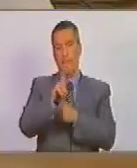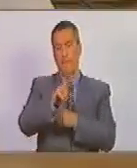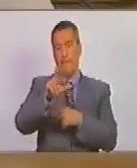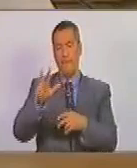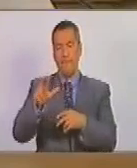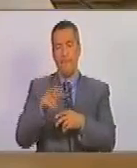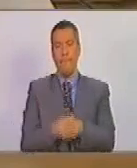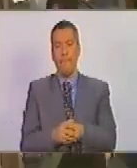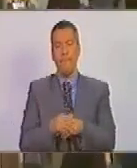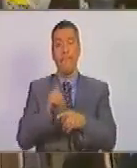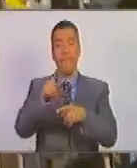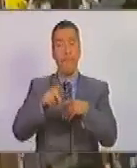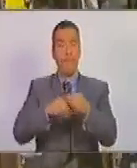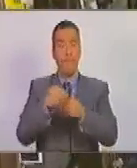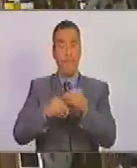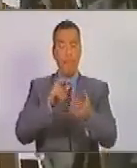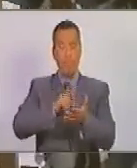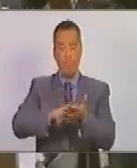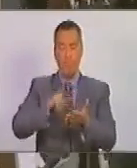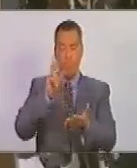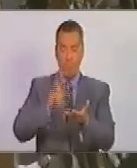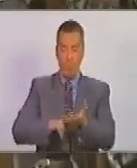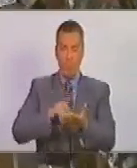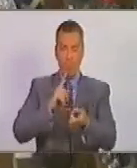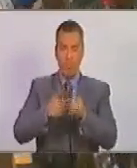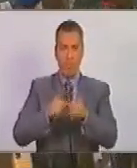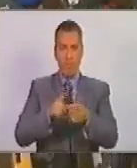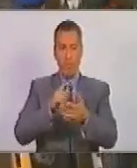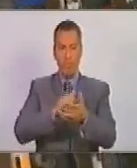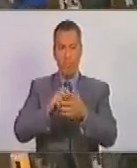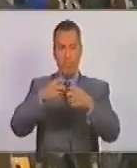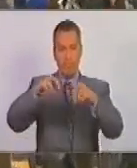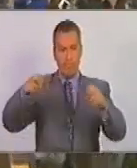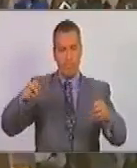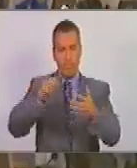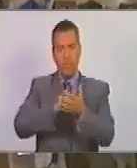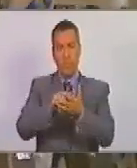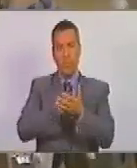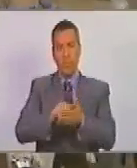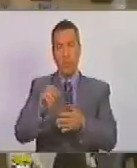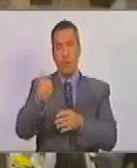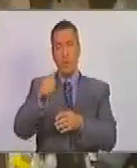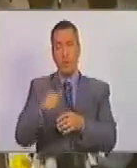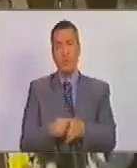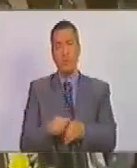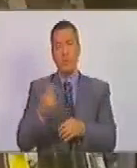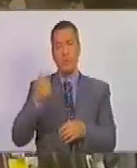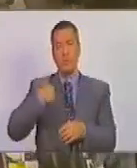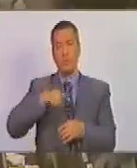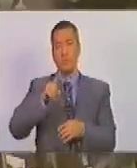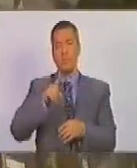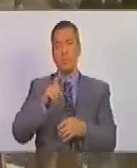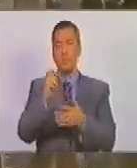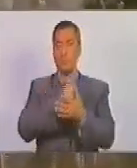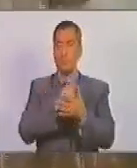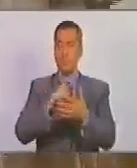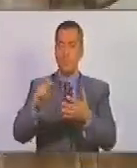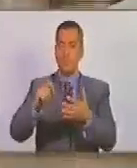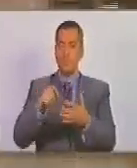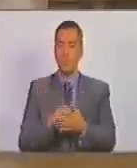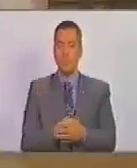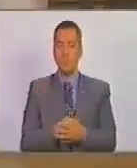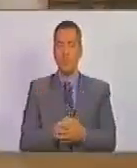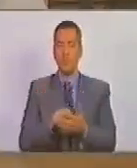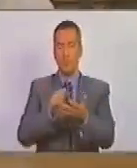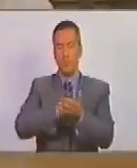tercero. Se propone aprobar con modificación la denominación del epígrafe del artículo 10, el cual queda redactado en los siguientes